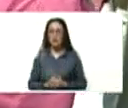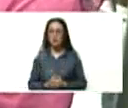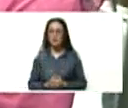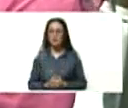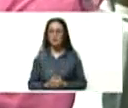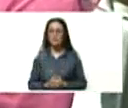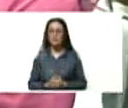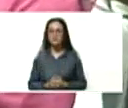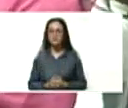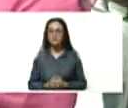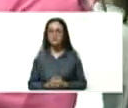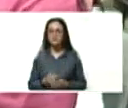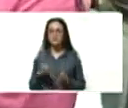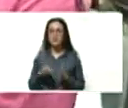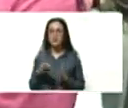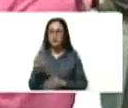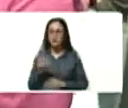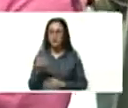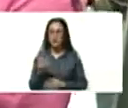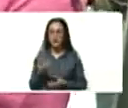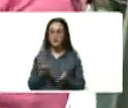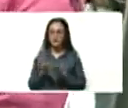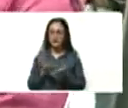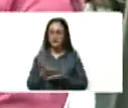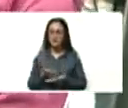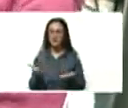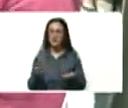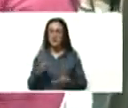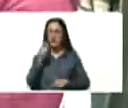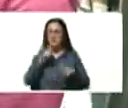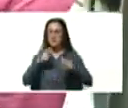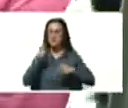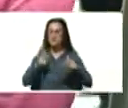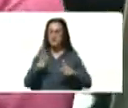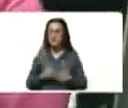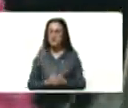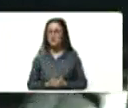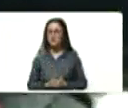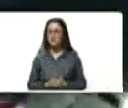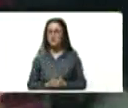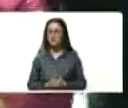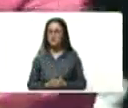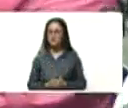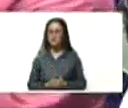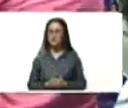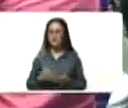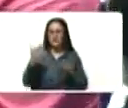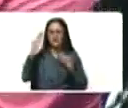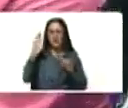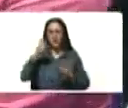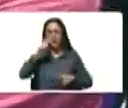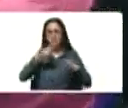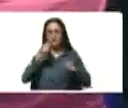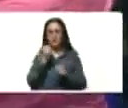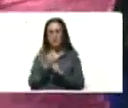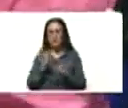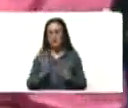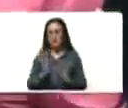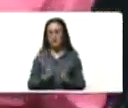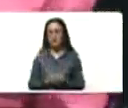patriota, un metro que de verdad le preste un gran servicio. ¿Qué dice Edison Alvarado? Dale un saludo aquí a la gente, a los trabajadores,